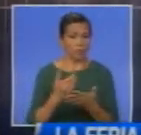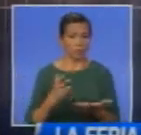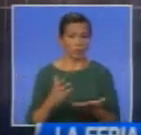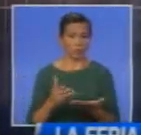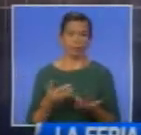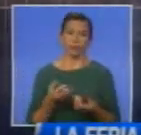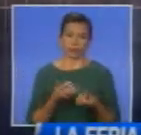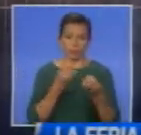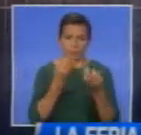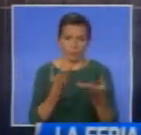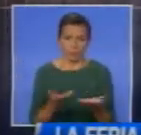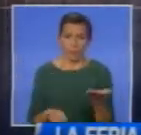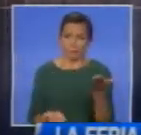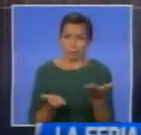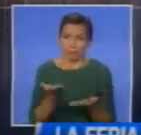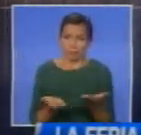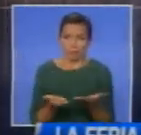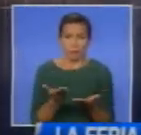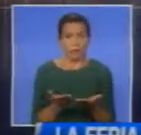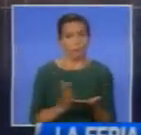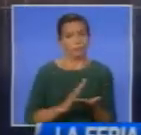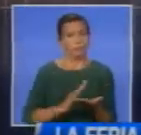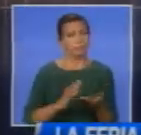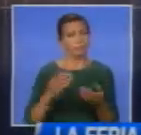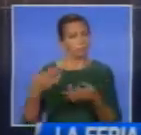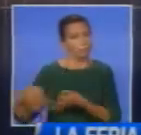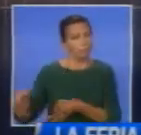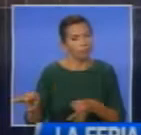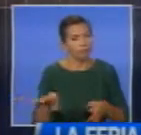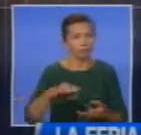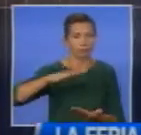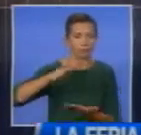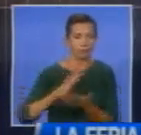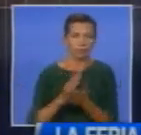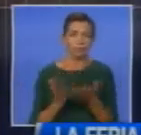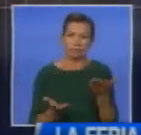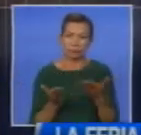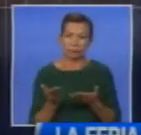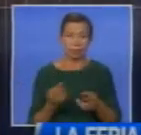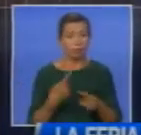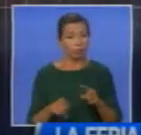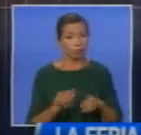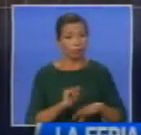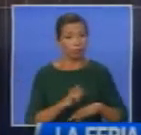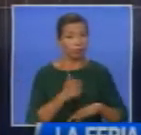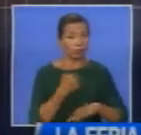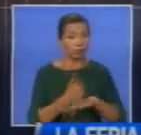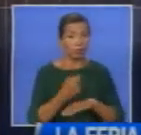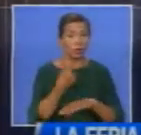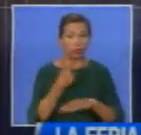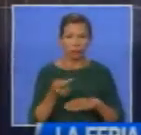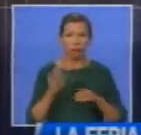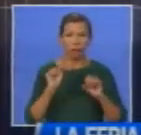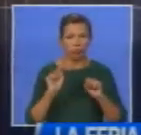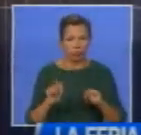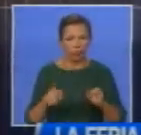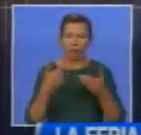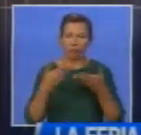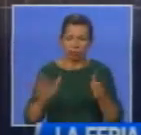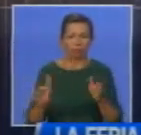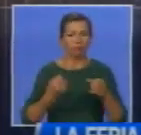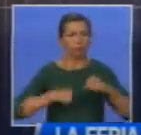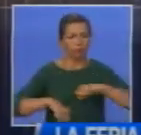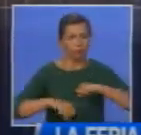Llanes informa que la feria no podría realizarse sin dichos permisos, a pesar de que las autoridades están abiertas a la